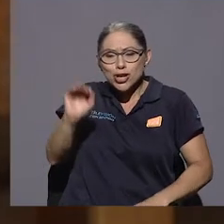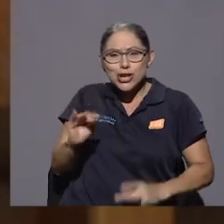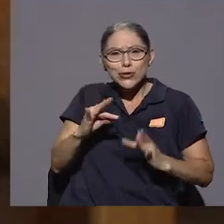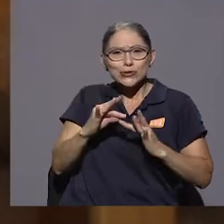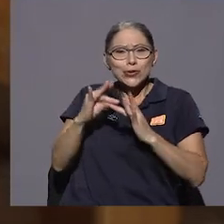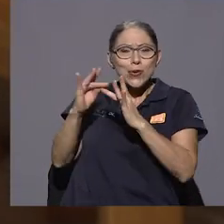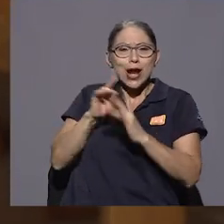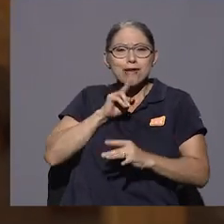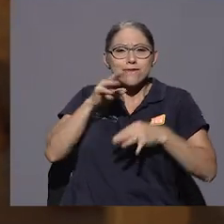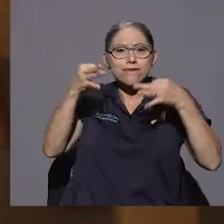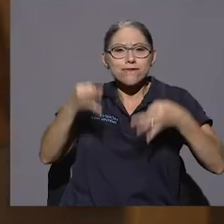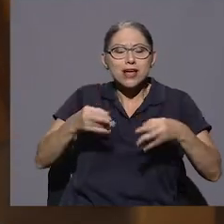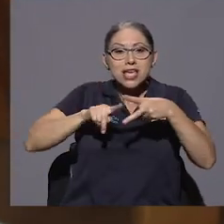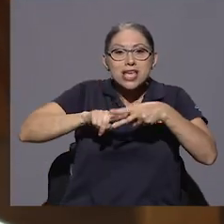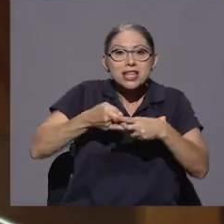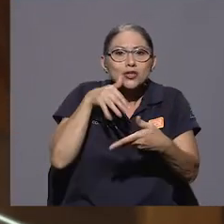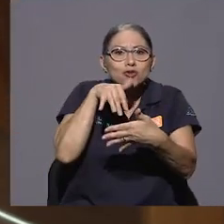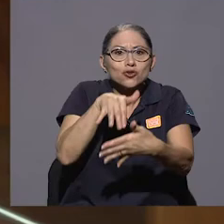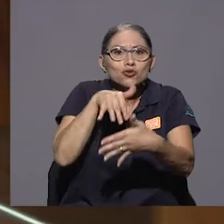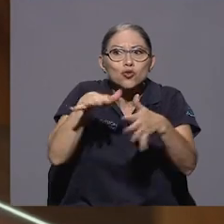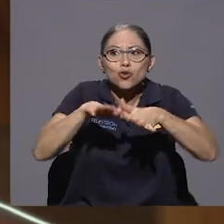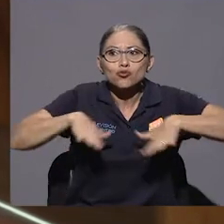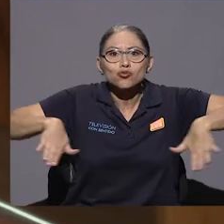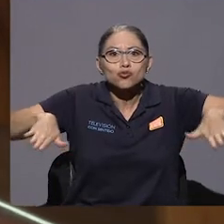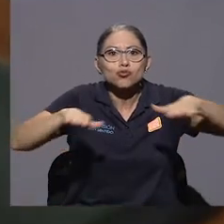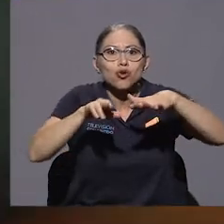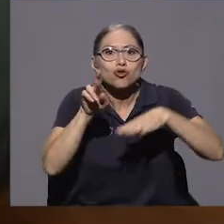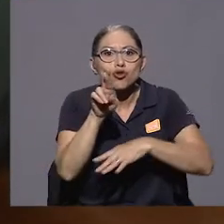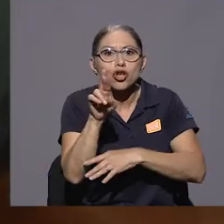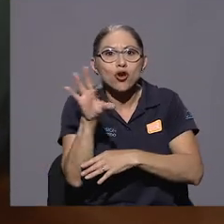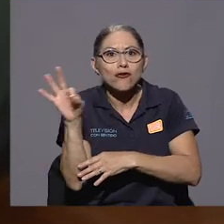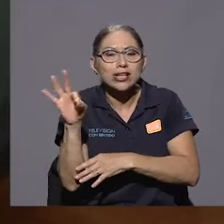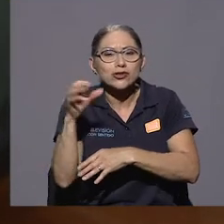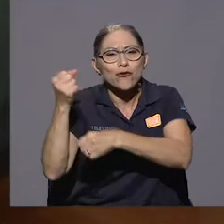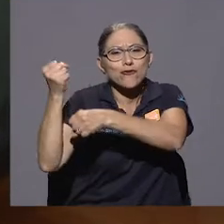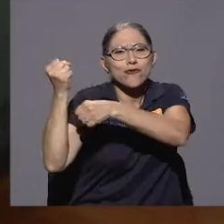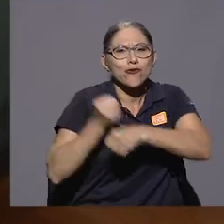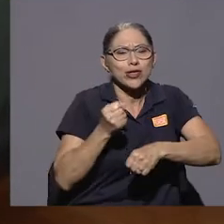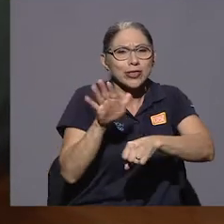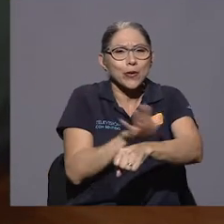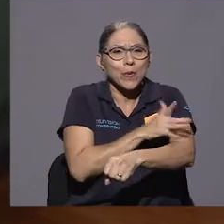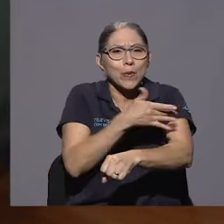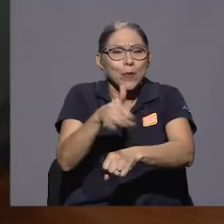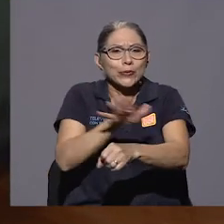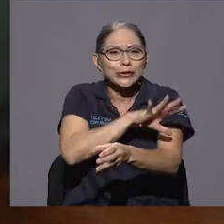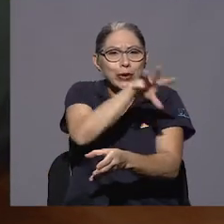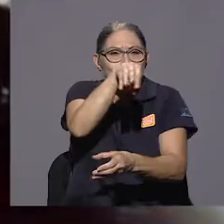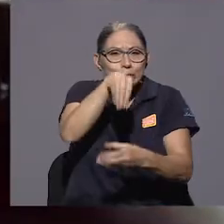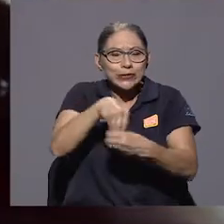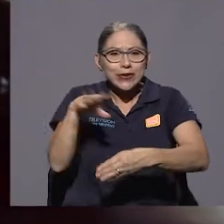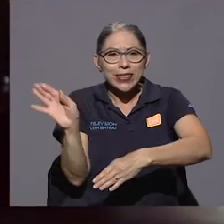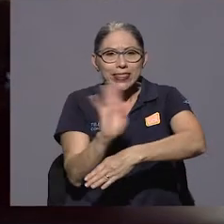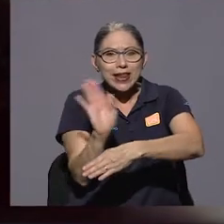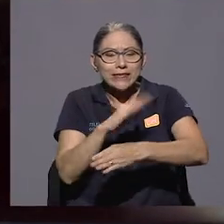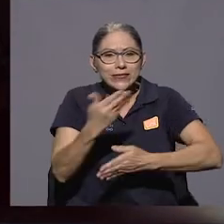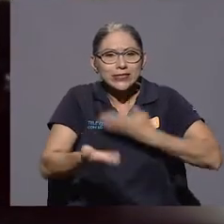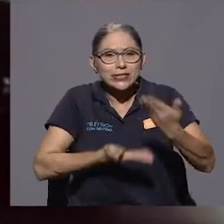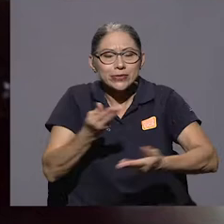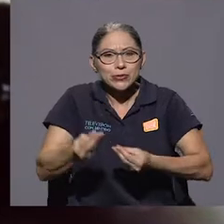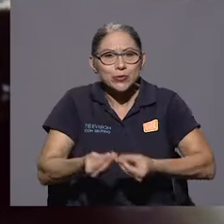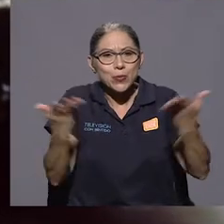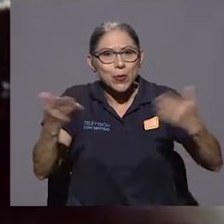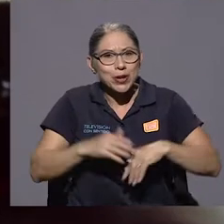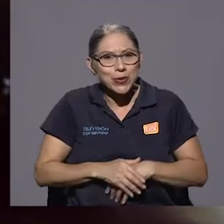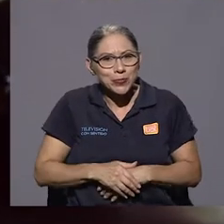auténtico. Inició sus estudios en el campus Rodrigo Facio, fundando la música inclusiva en la televisión de servicio